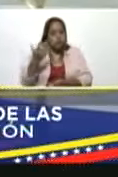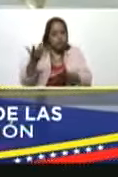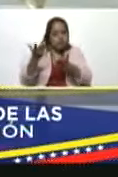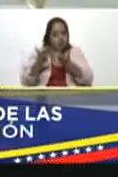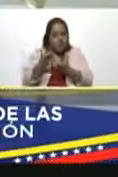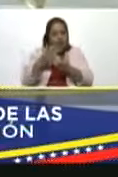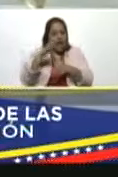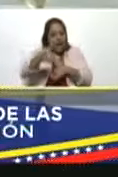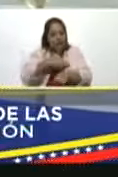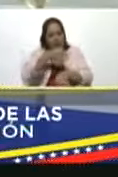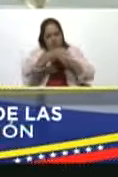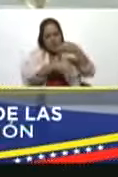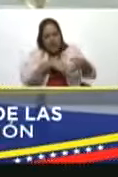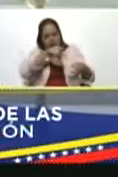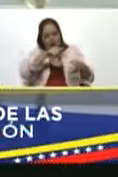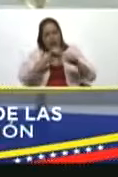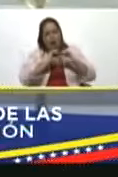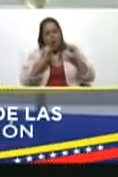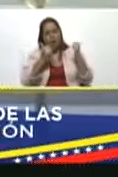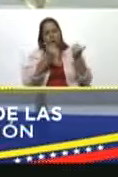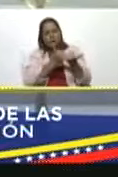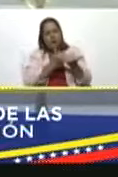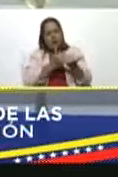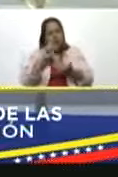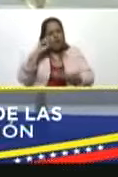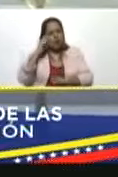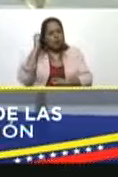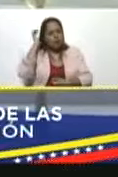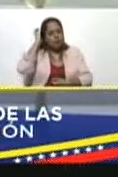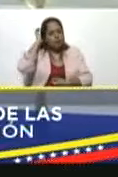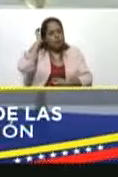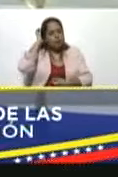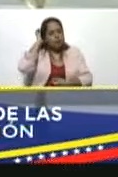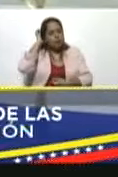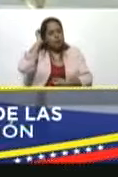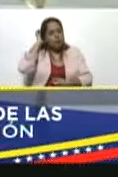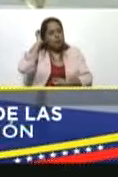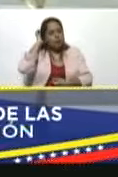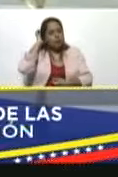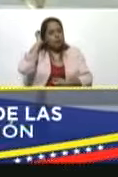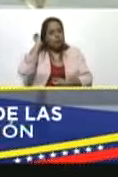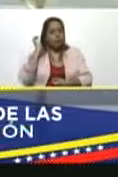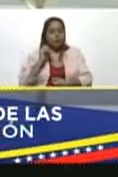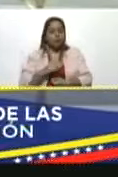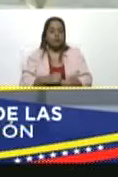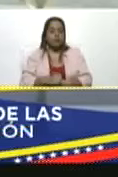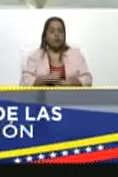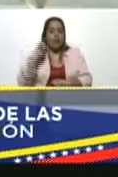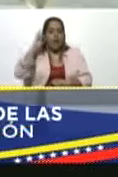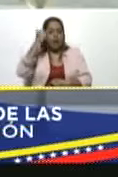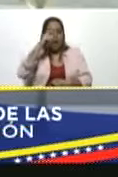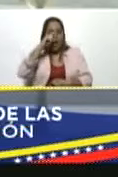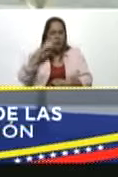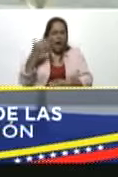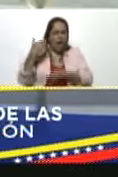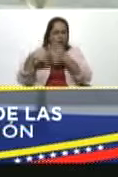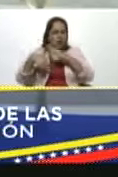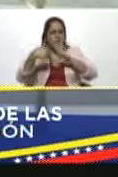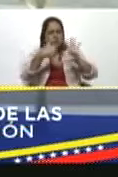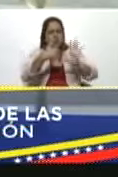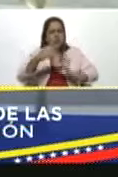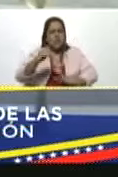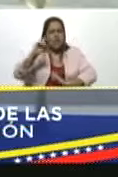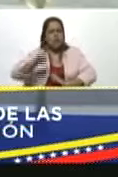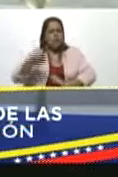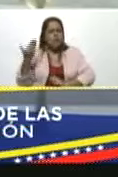en ese auditorio, recordemos que Yaracuy en la década de los 60 marcó también